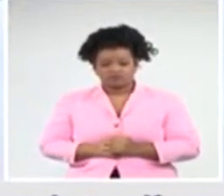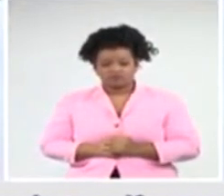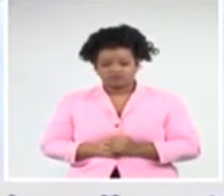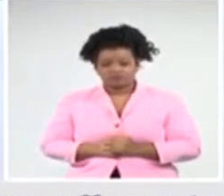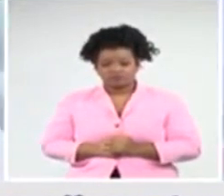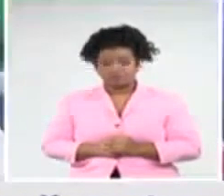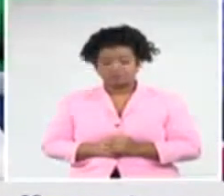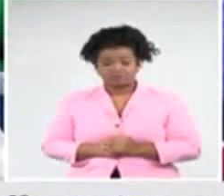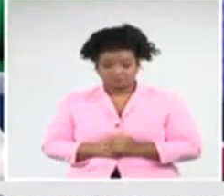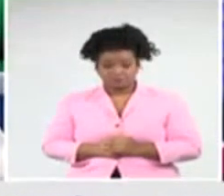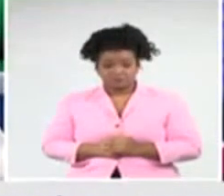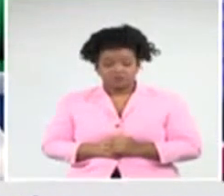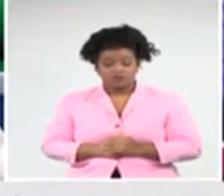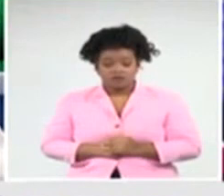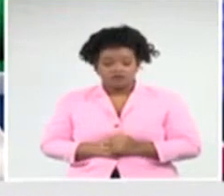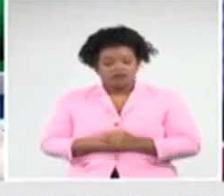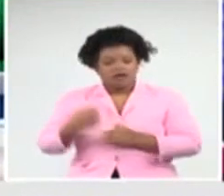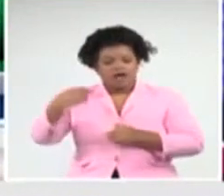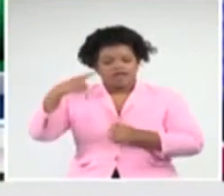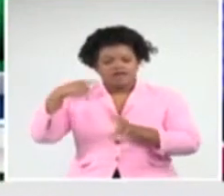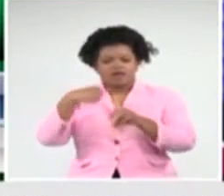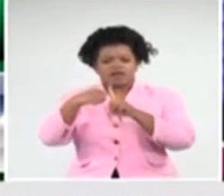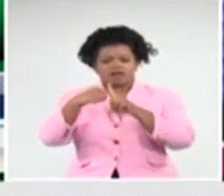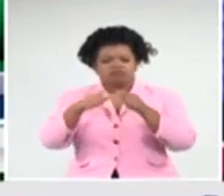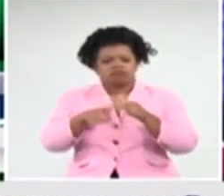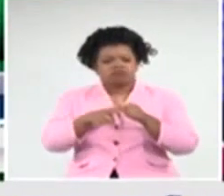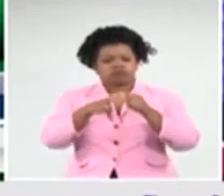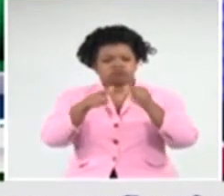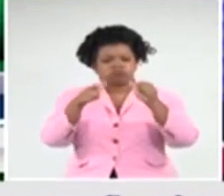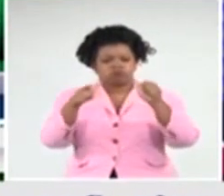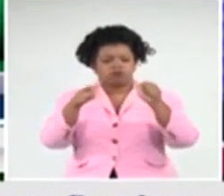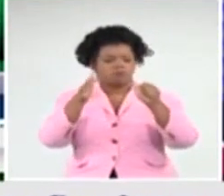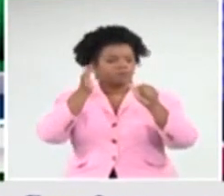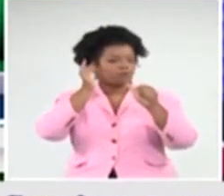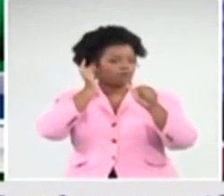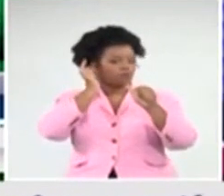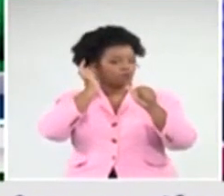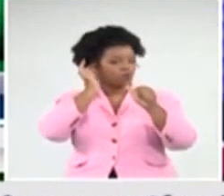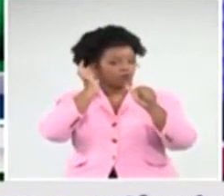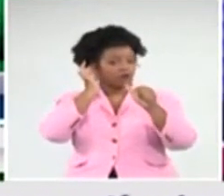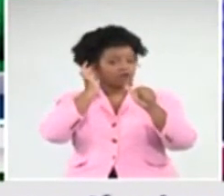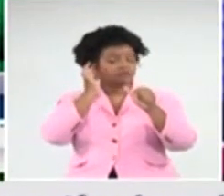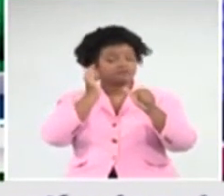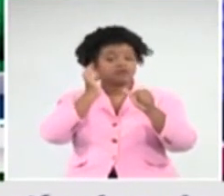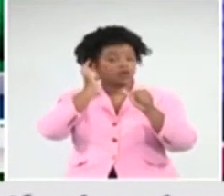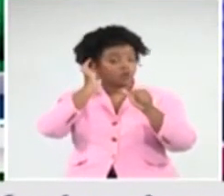femenino predominó nuevamente en los casos diagnosticados ayer, el